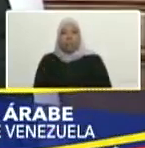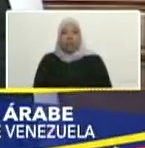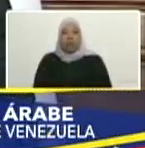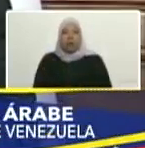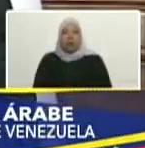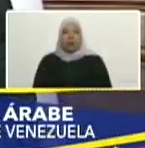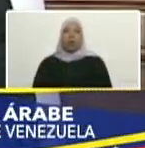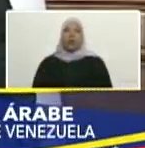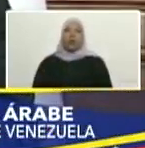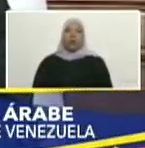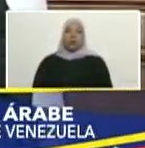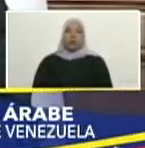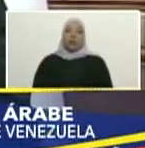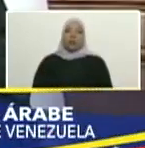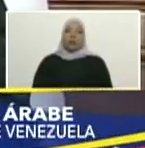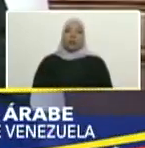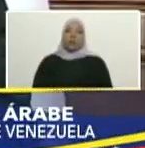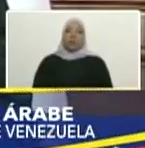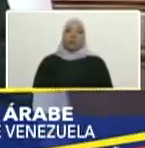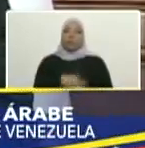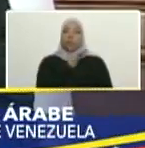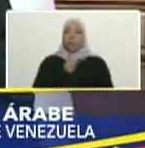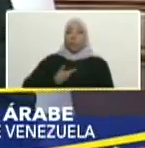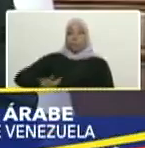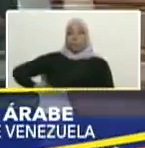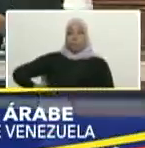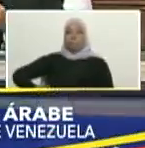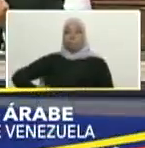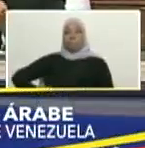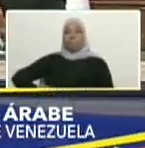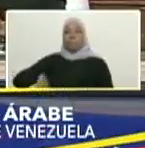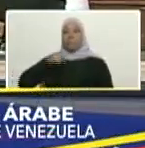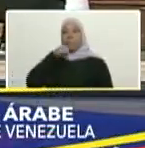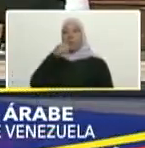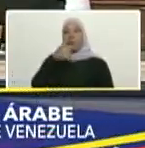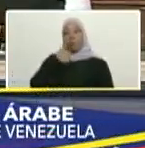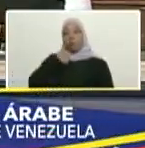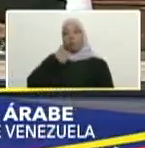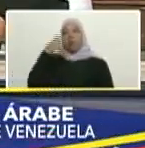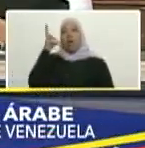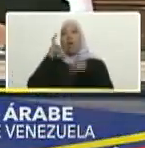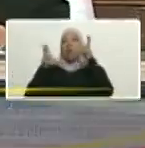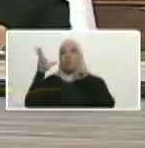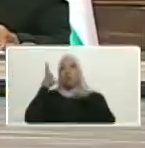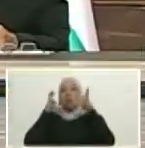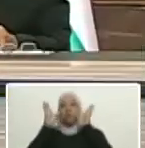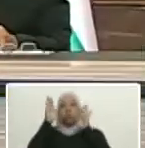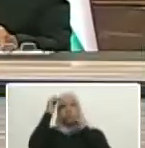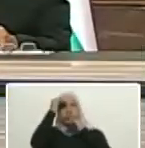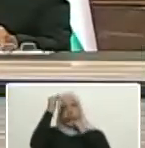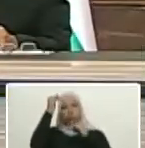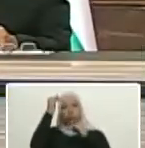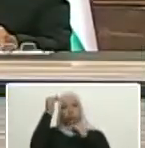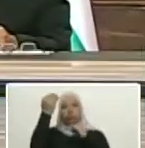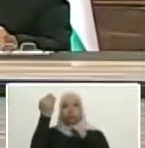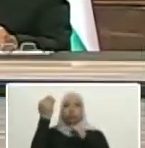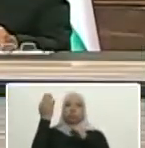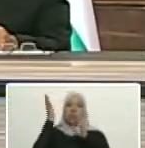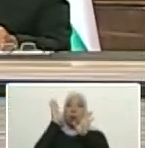compañero presidente Brahim Ghali, casi niños escuchamos